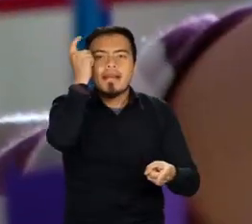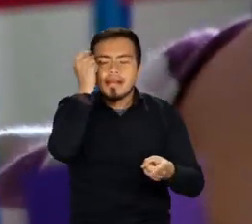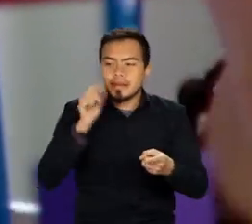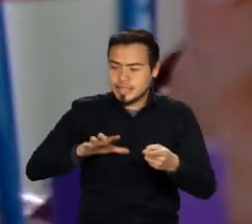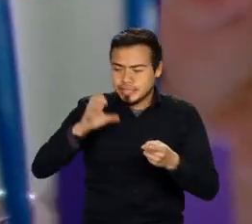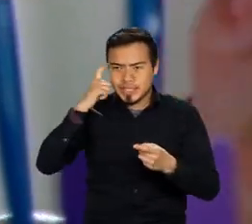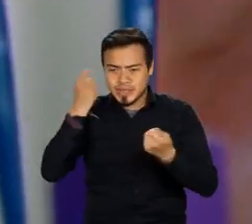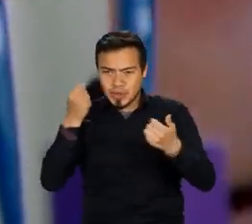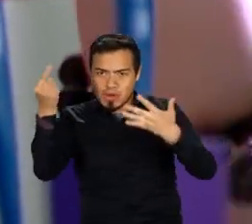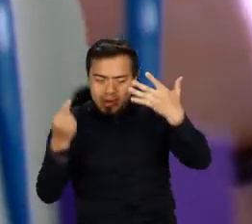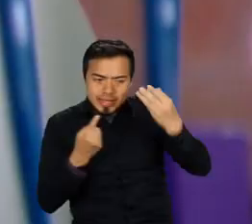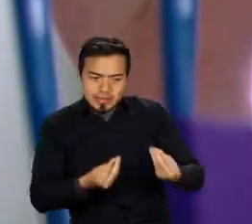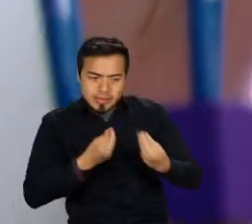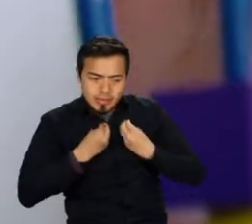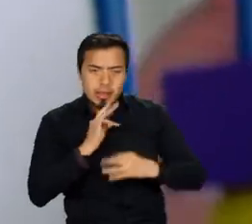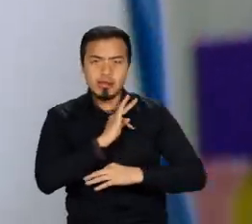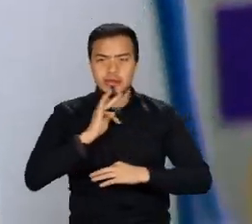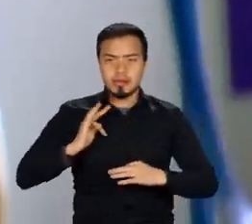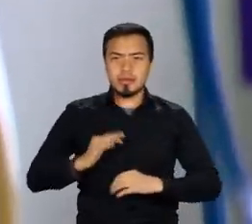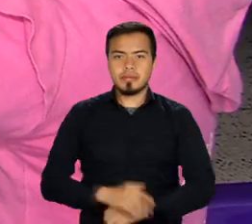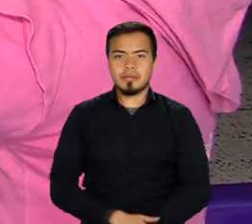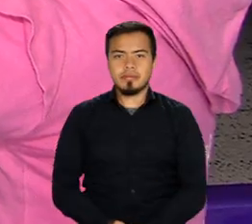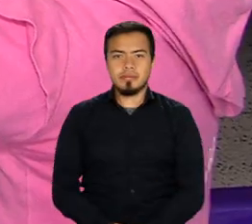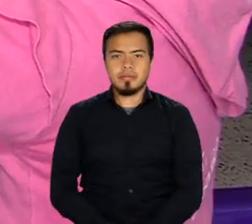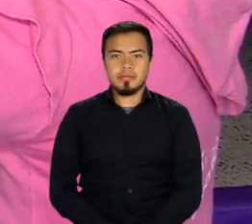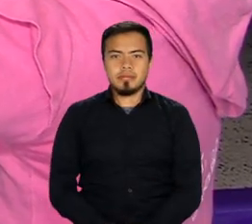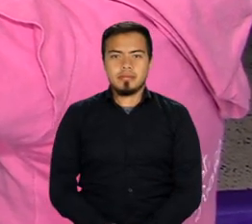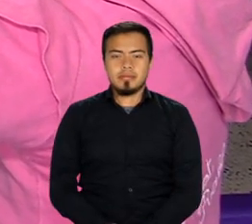cáncer y las mejores opciones para su tratamiento.